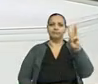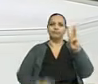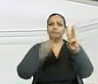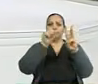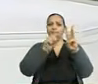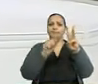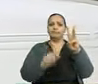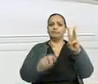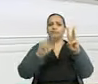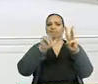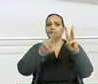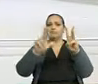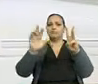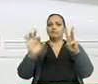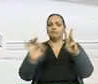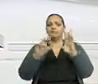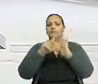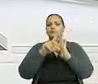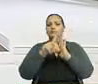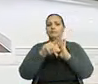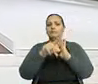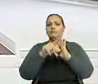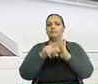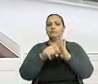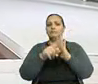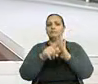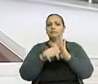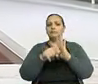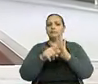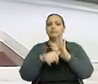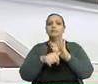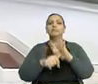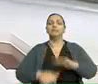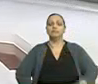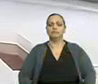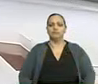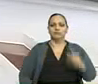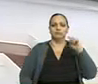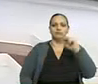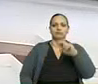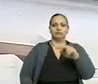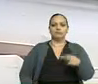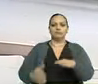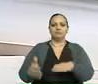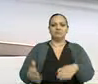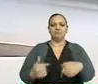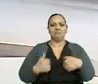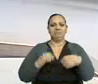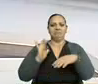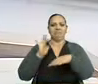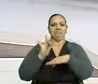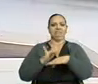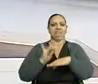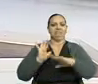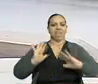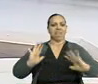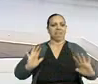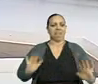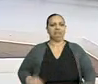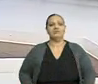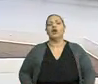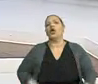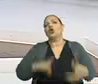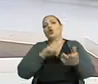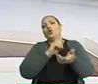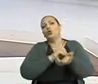39 minutos, mi querido Jorgito. La gente cualquiera también no se acerca sin su equipo. Así sea doctores, así